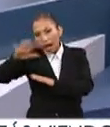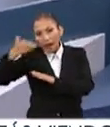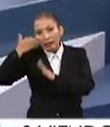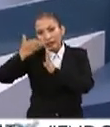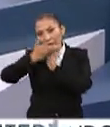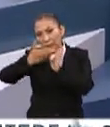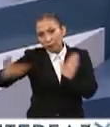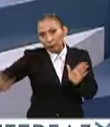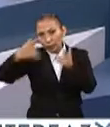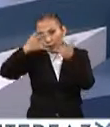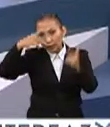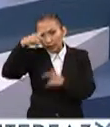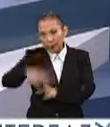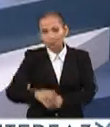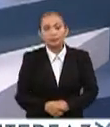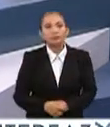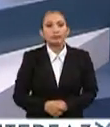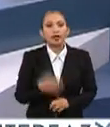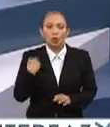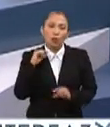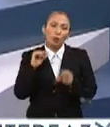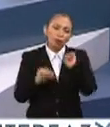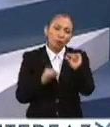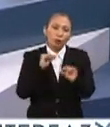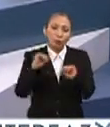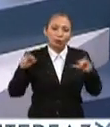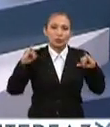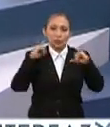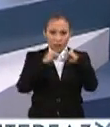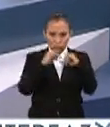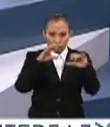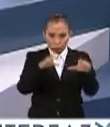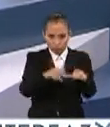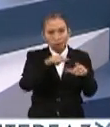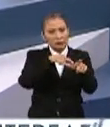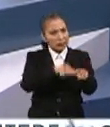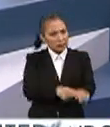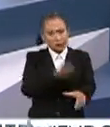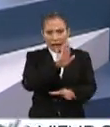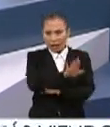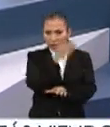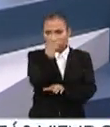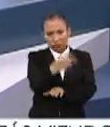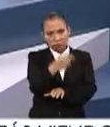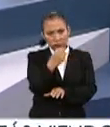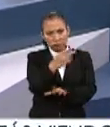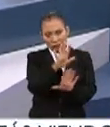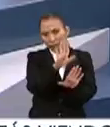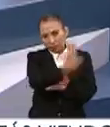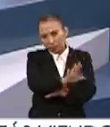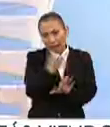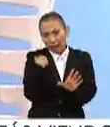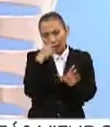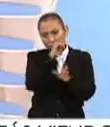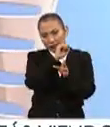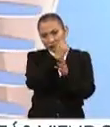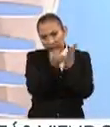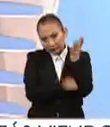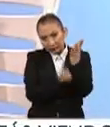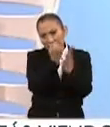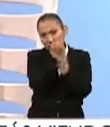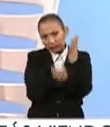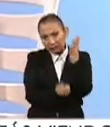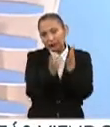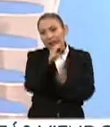periodos de nuestra historia mexicana? Pues con el tiempo el instituto sigue conservando las mismas siglas, el mismo